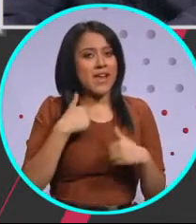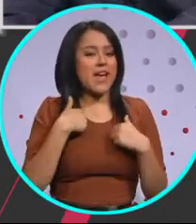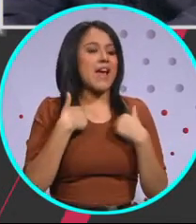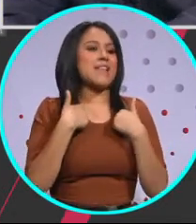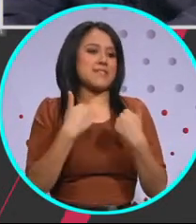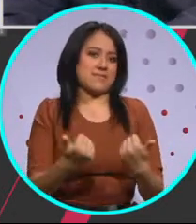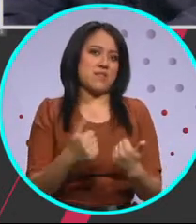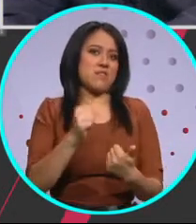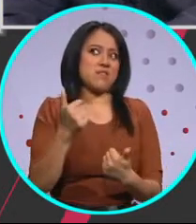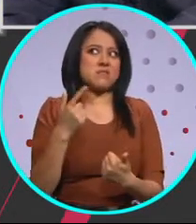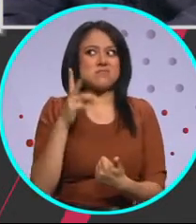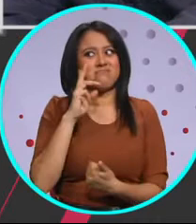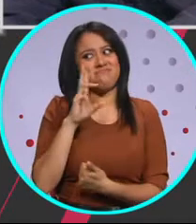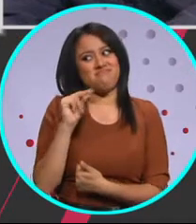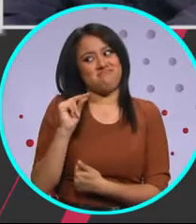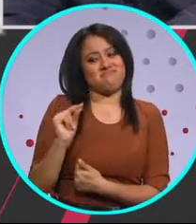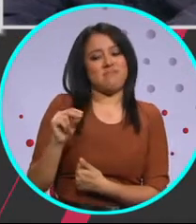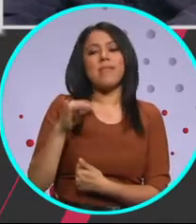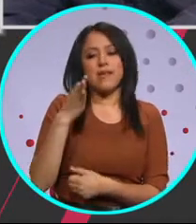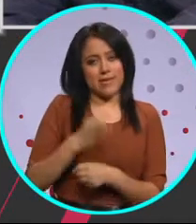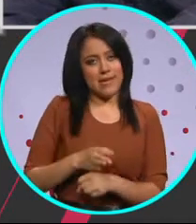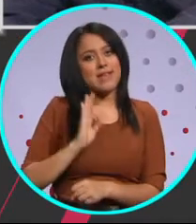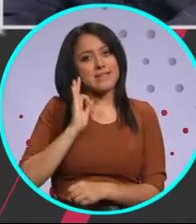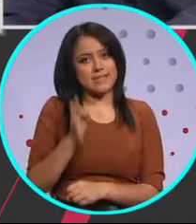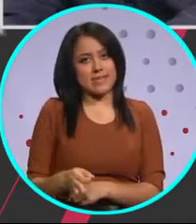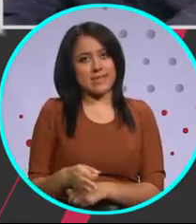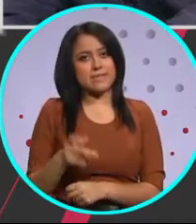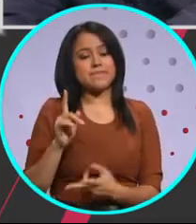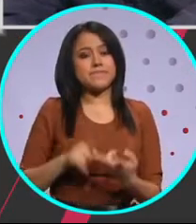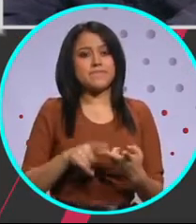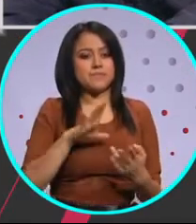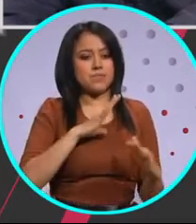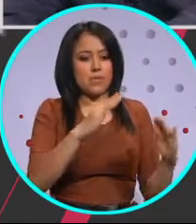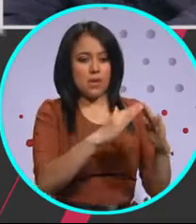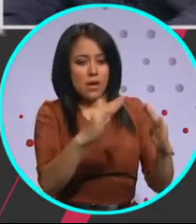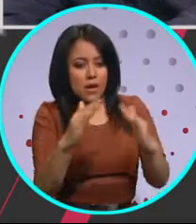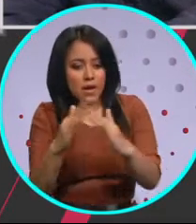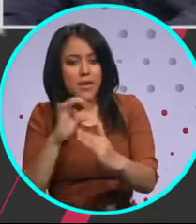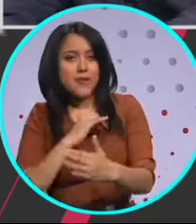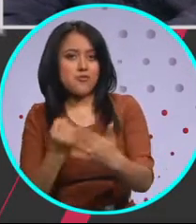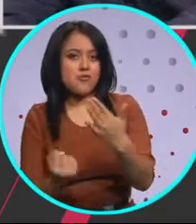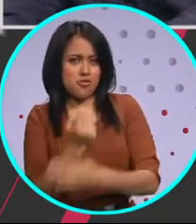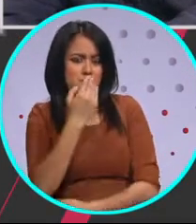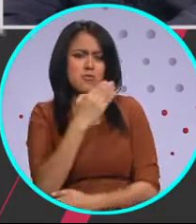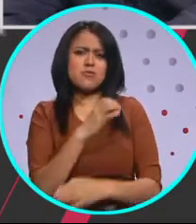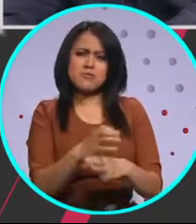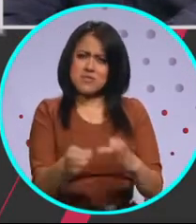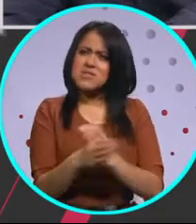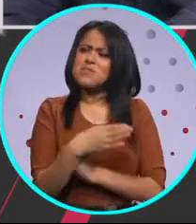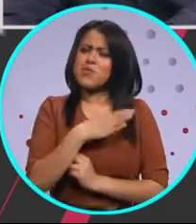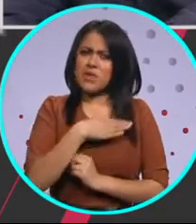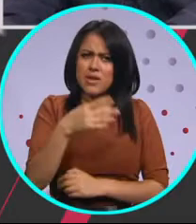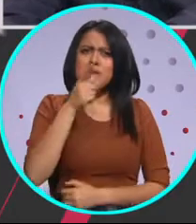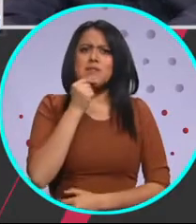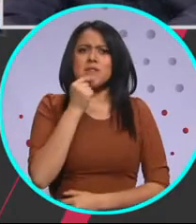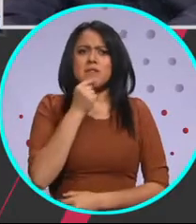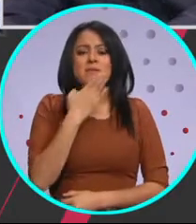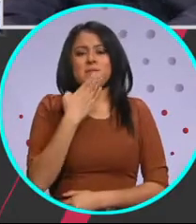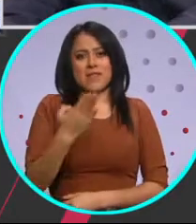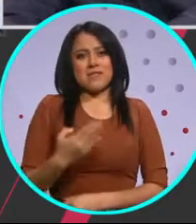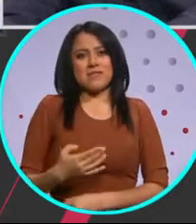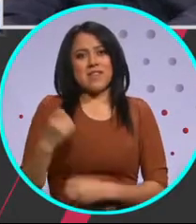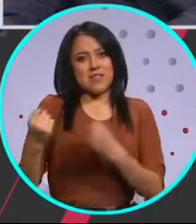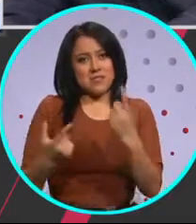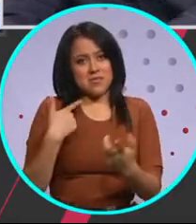claro que tocará las estaciones de policía de todas las estrellas de policía que ha tocado buenos momentos para la policía que te ha traído sigue